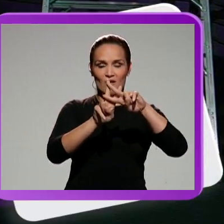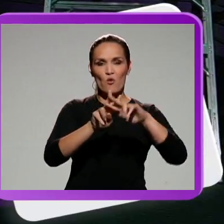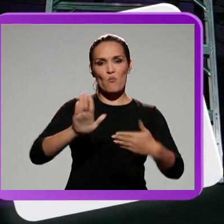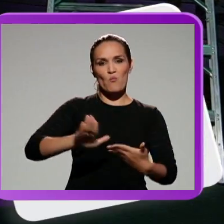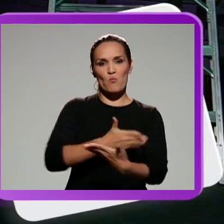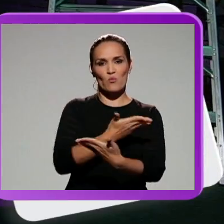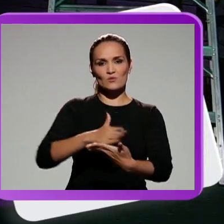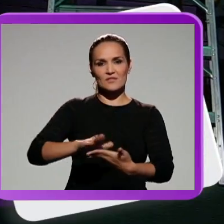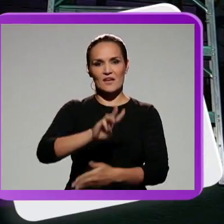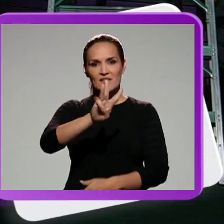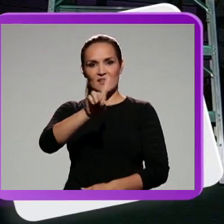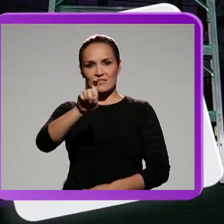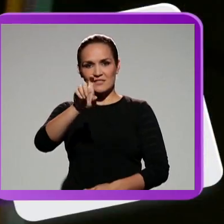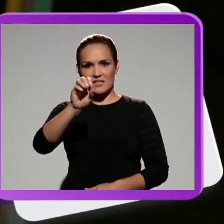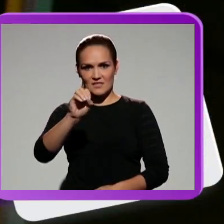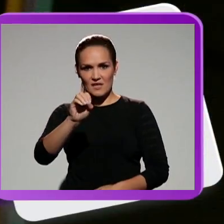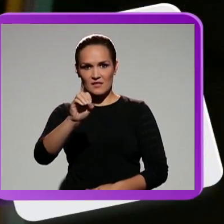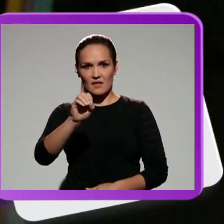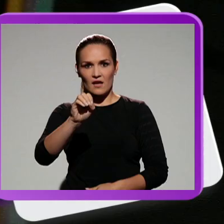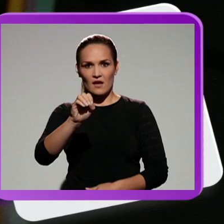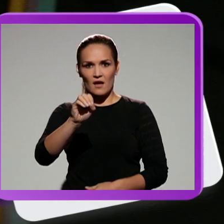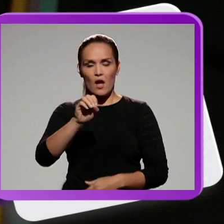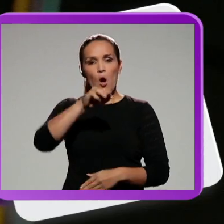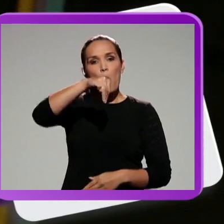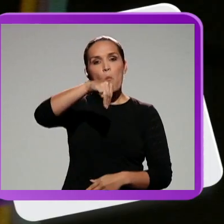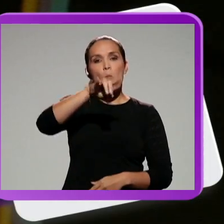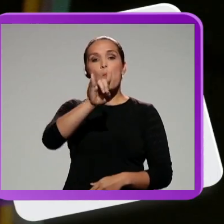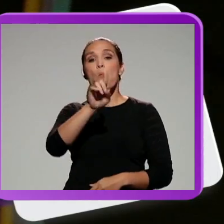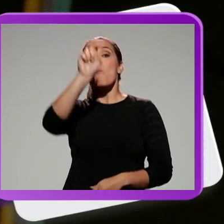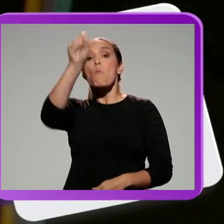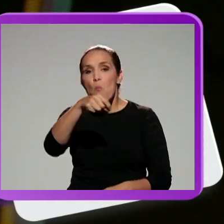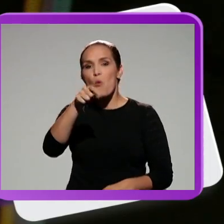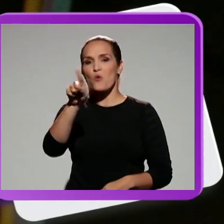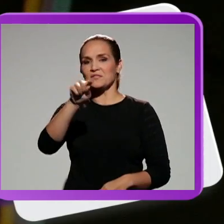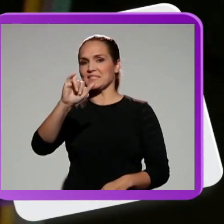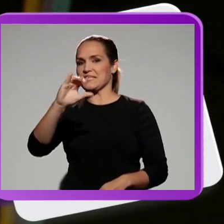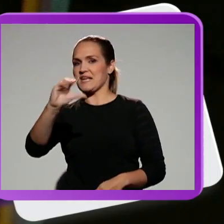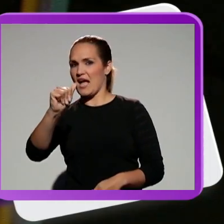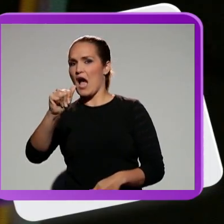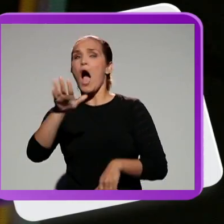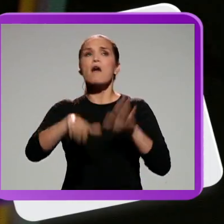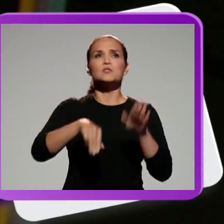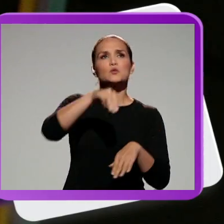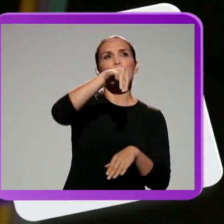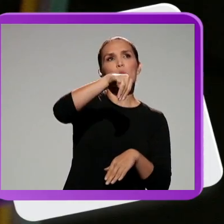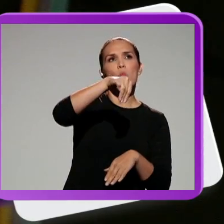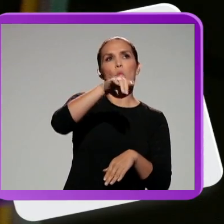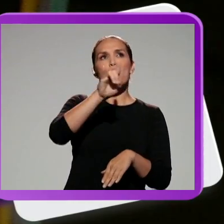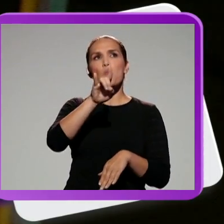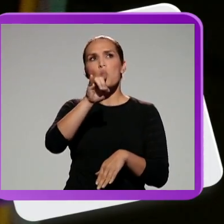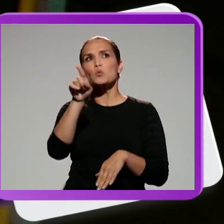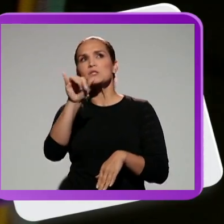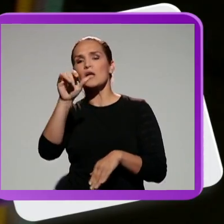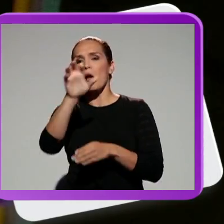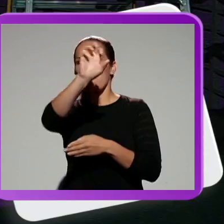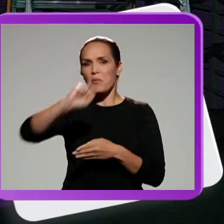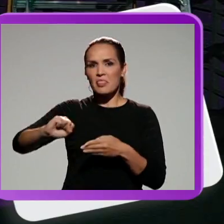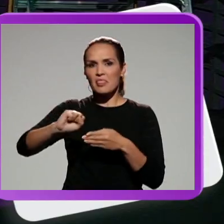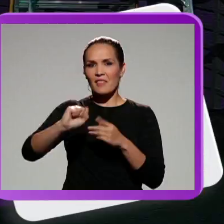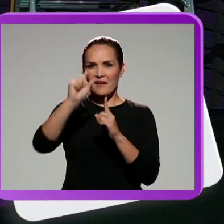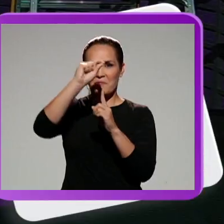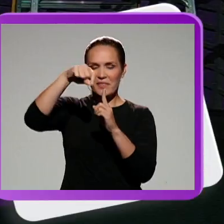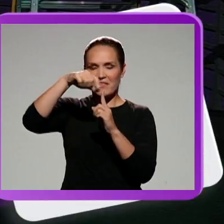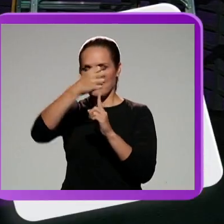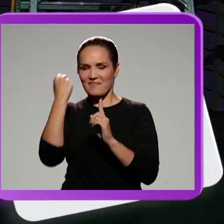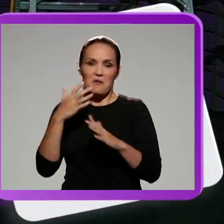360. Yo utilizo personalmente con la tilde, pero yo sé, yo también he visto, yo he visto también música sin la tilde, pero pues sí, ahí